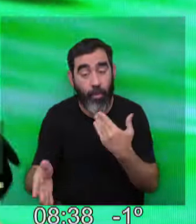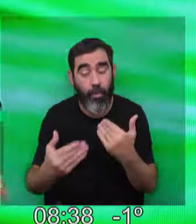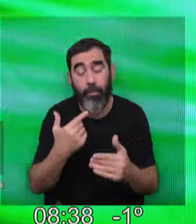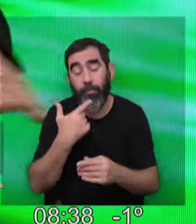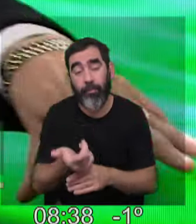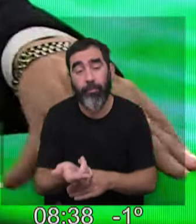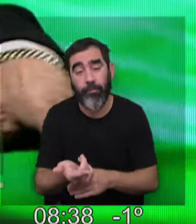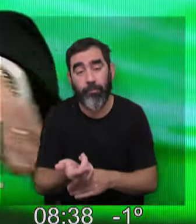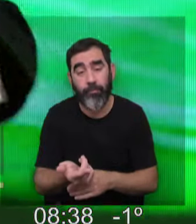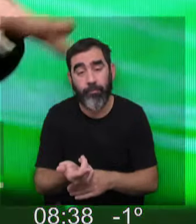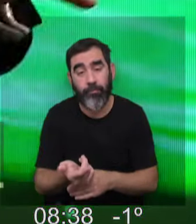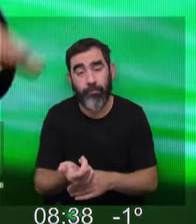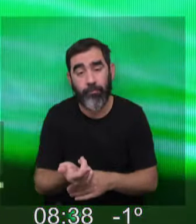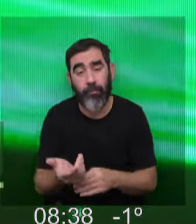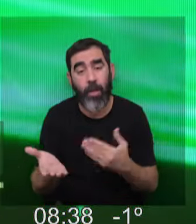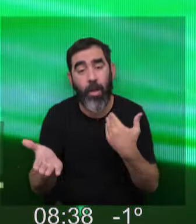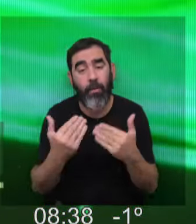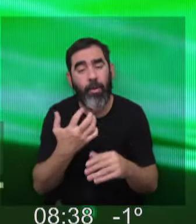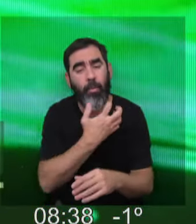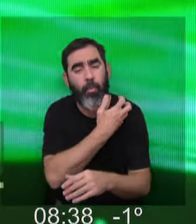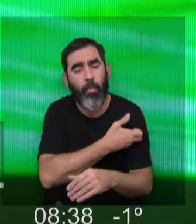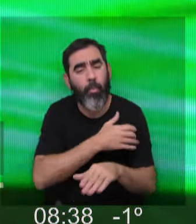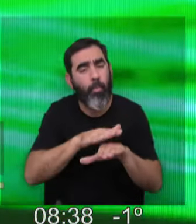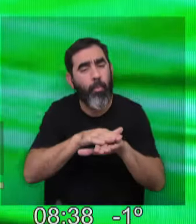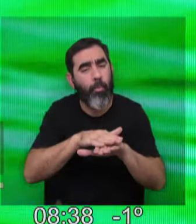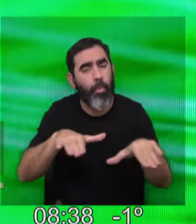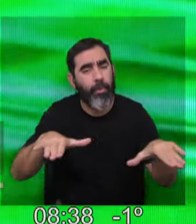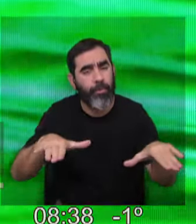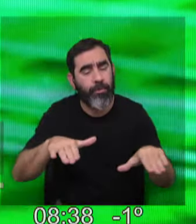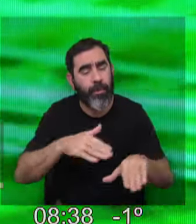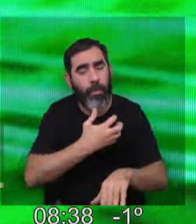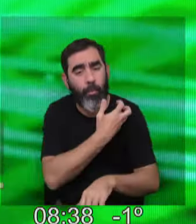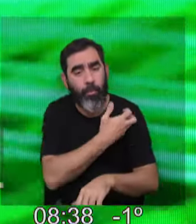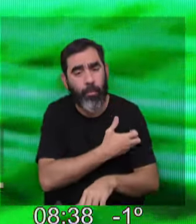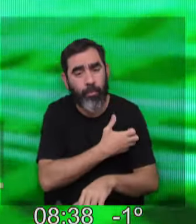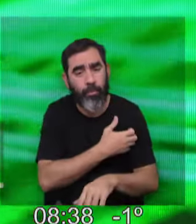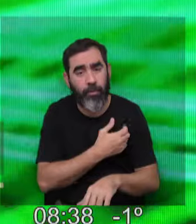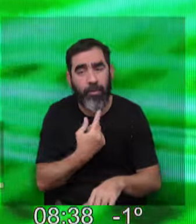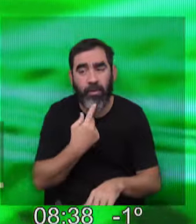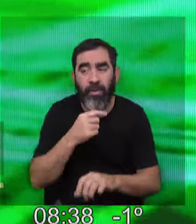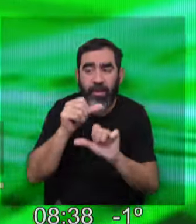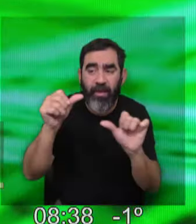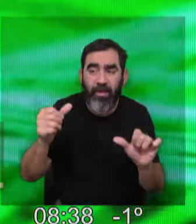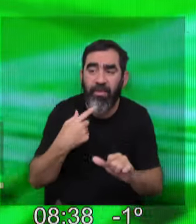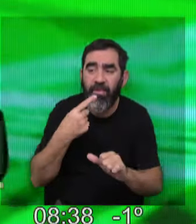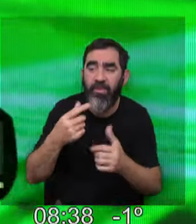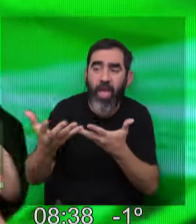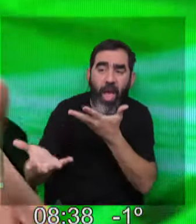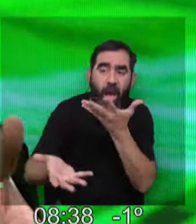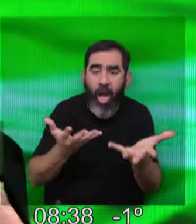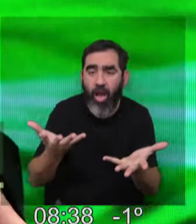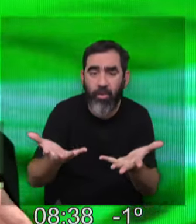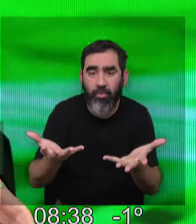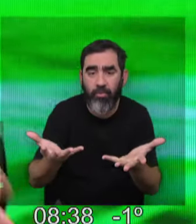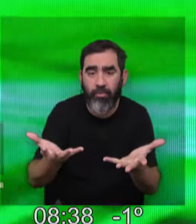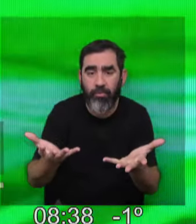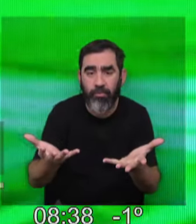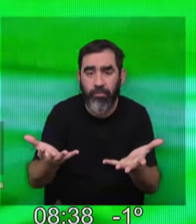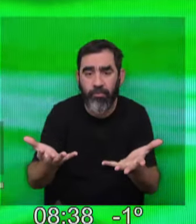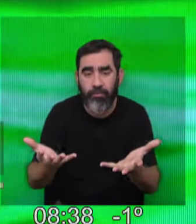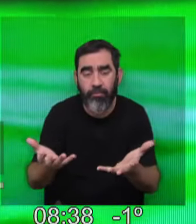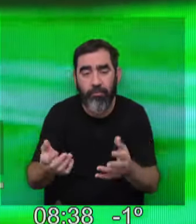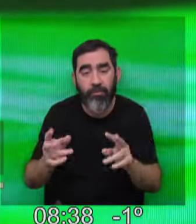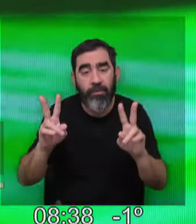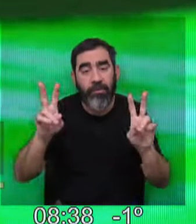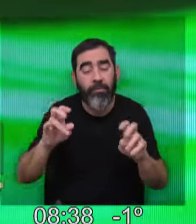ejemplo, recién se habla mucho de pobreza infantil. ¿Alguien ha dicho algo fuera de lo que mencioné? ¿Fuera